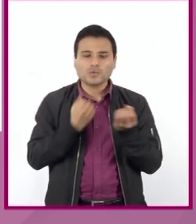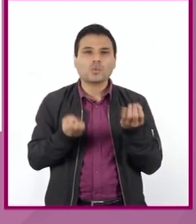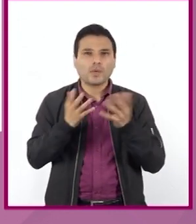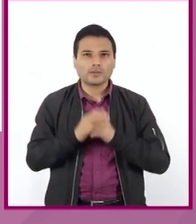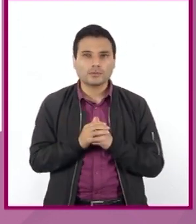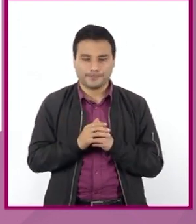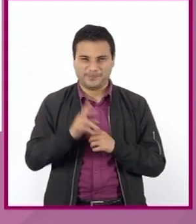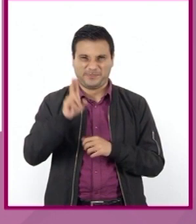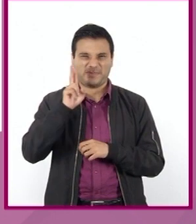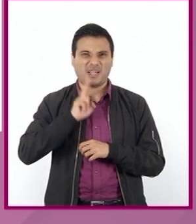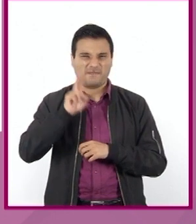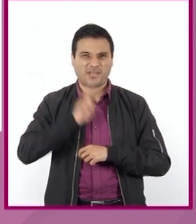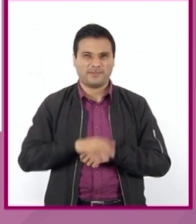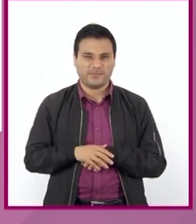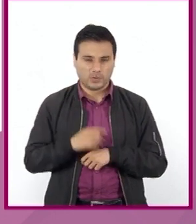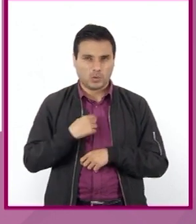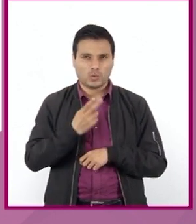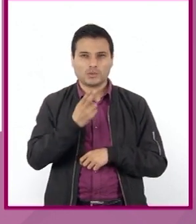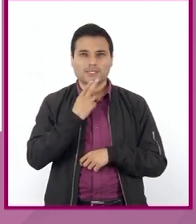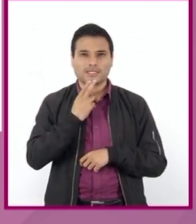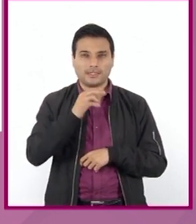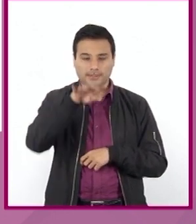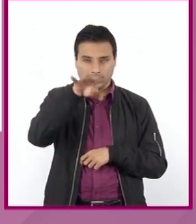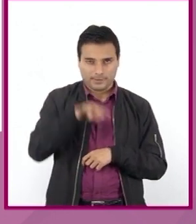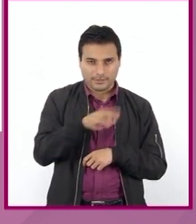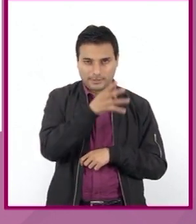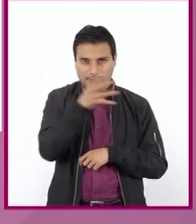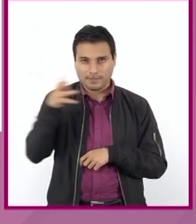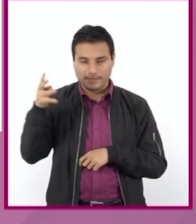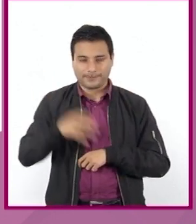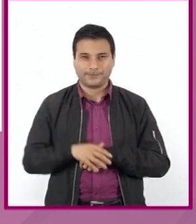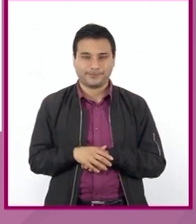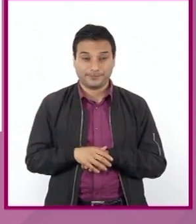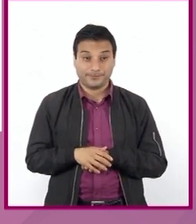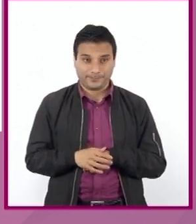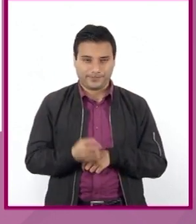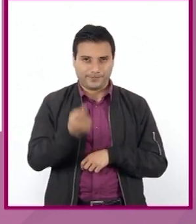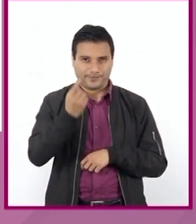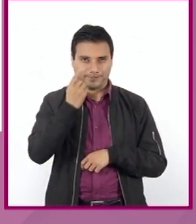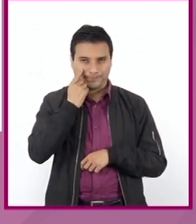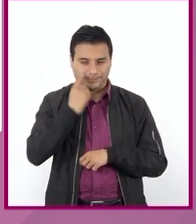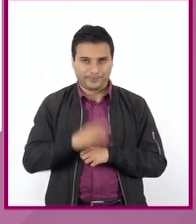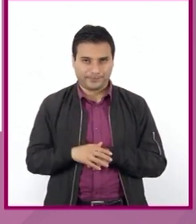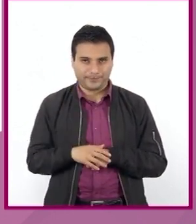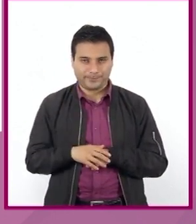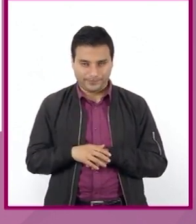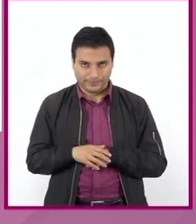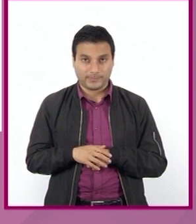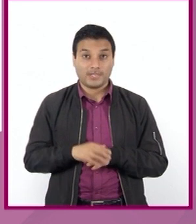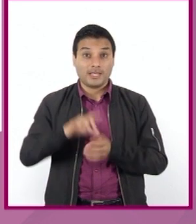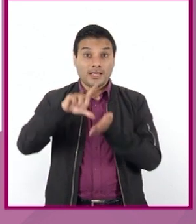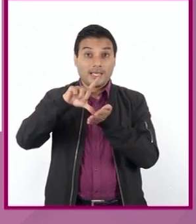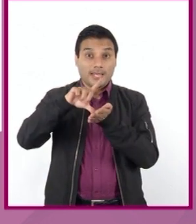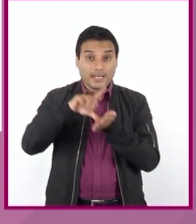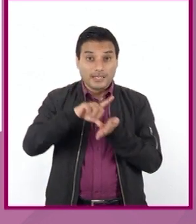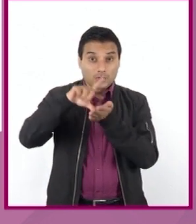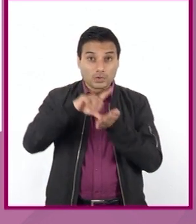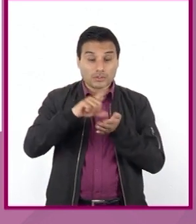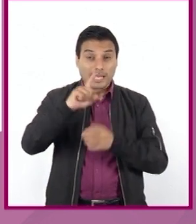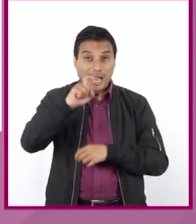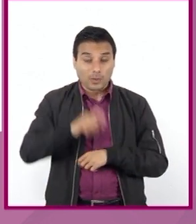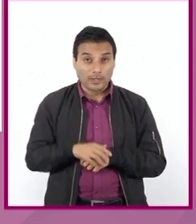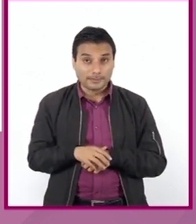situación nos apoyaremos de una tabla en donde las cantidades que se relacionan son los litros de agua y